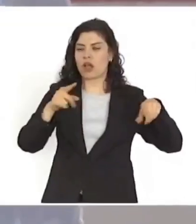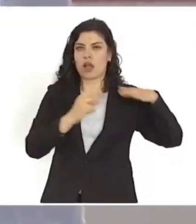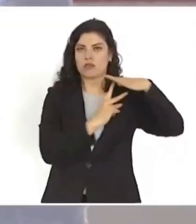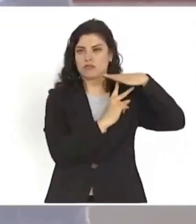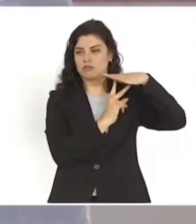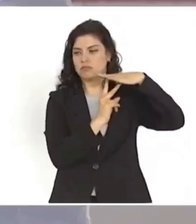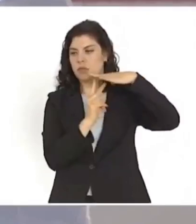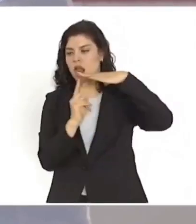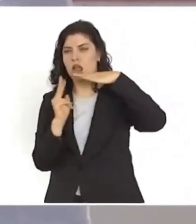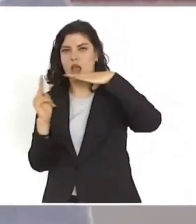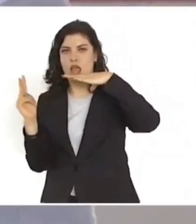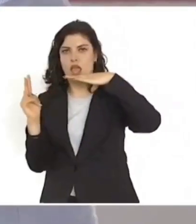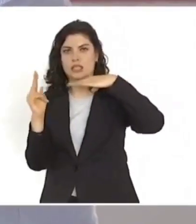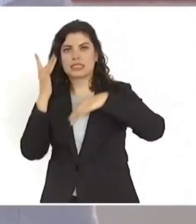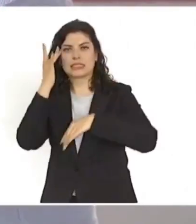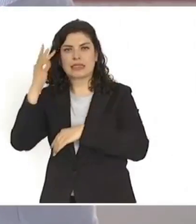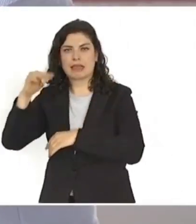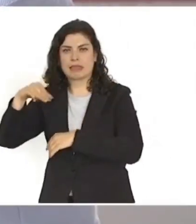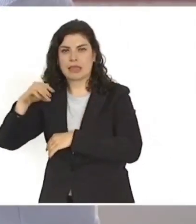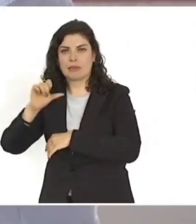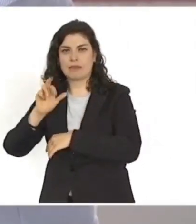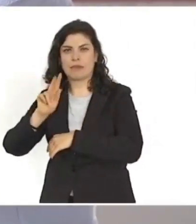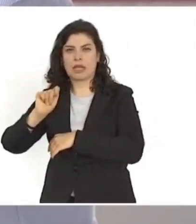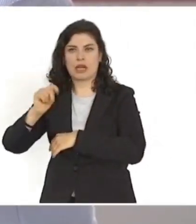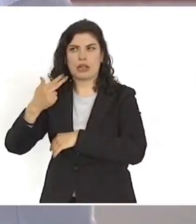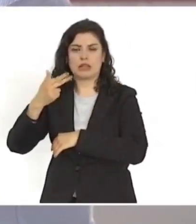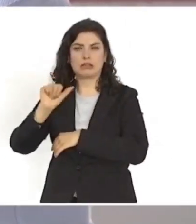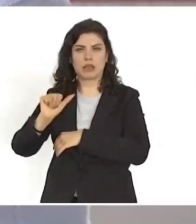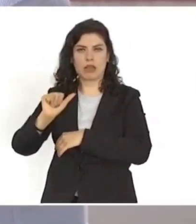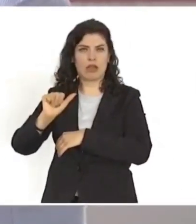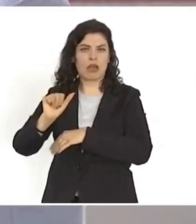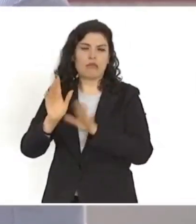se va a terminar, me dicen, en